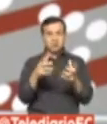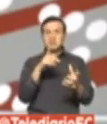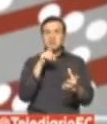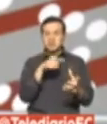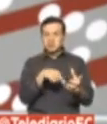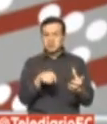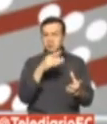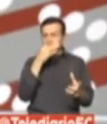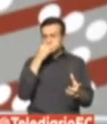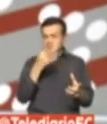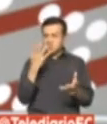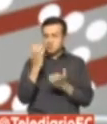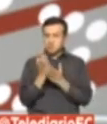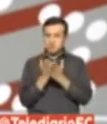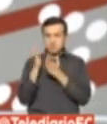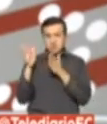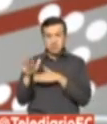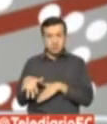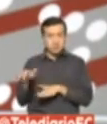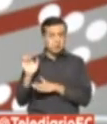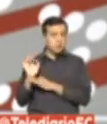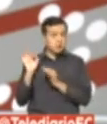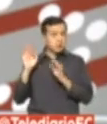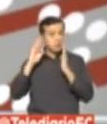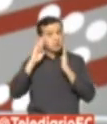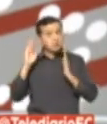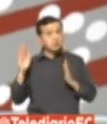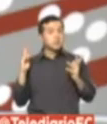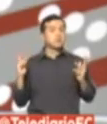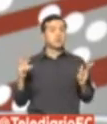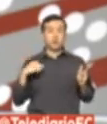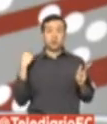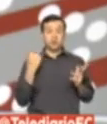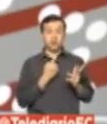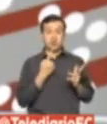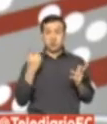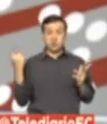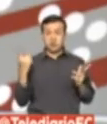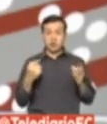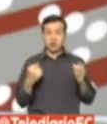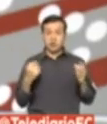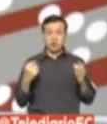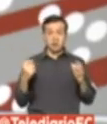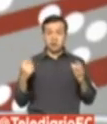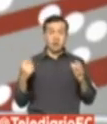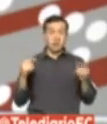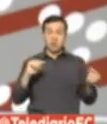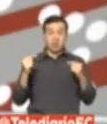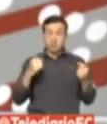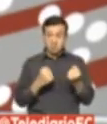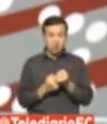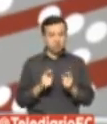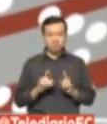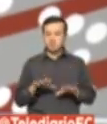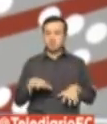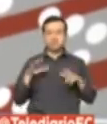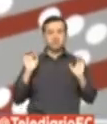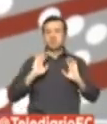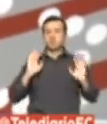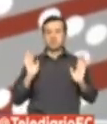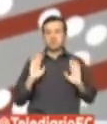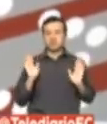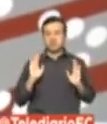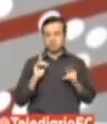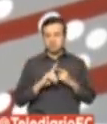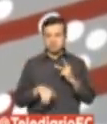que realmente quieren servir al país. Consecuentemente, no nos vamos a prestar para la desestabilización, pero tampoco nos vamos